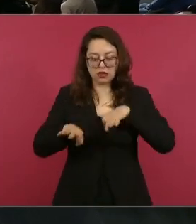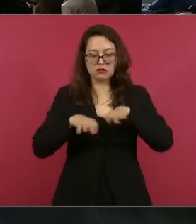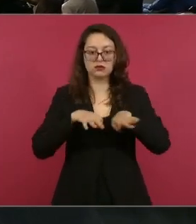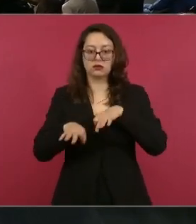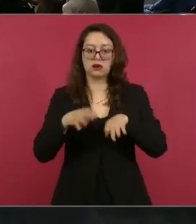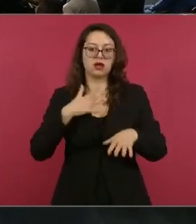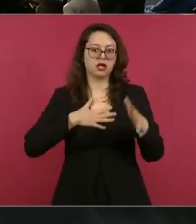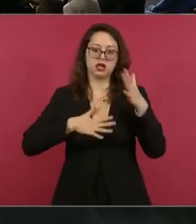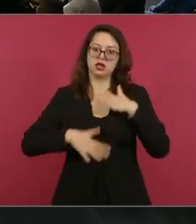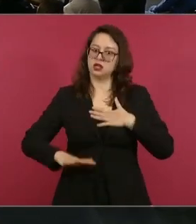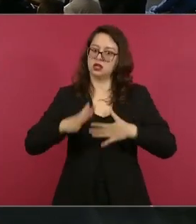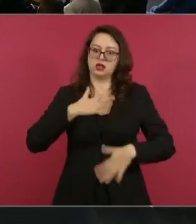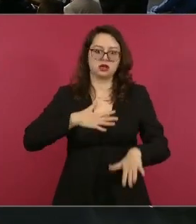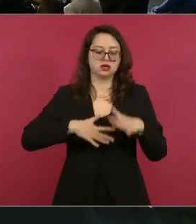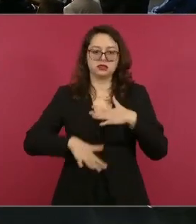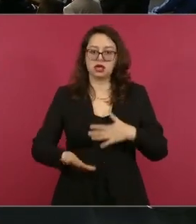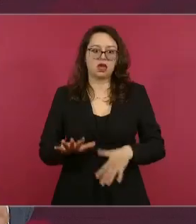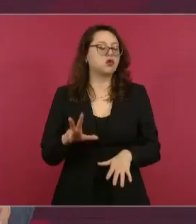ya no es lo mismo,